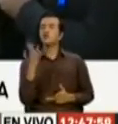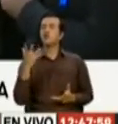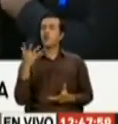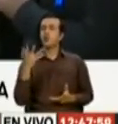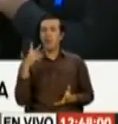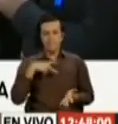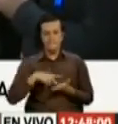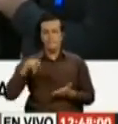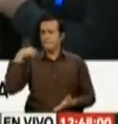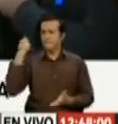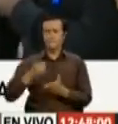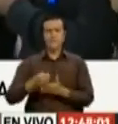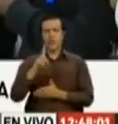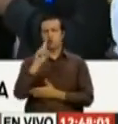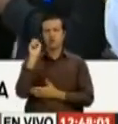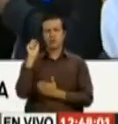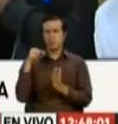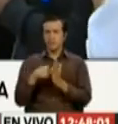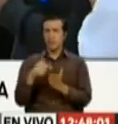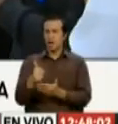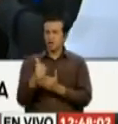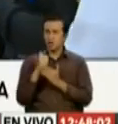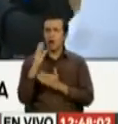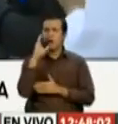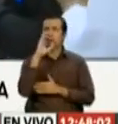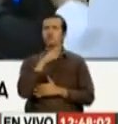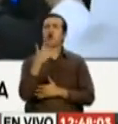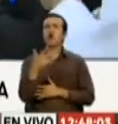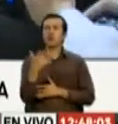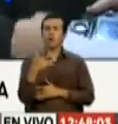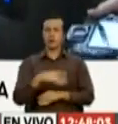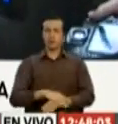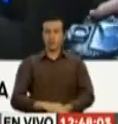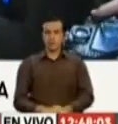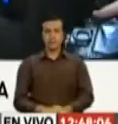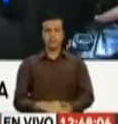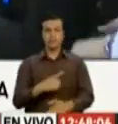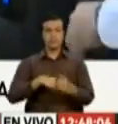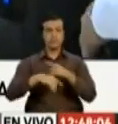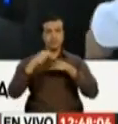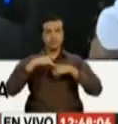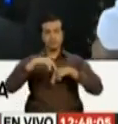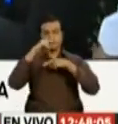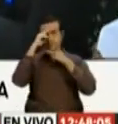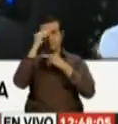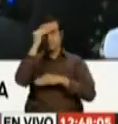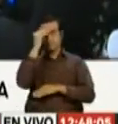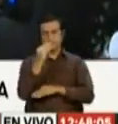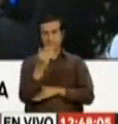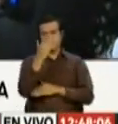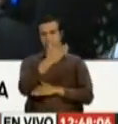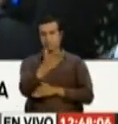facilite información sobre su paradero. Con esta información nosotros vamos a retornar a estudios. Muy buenos